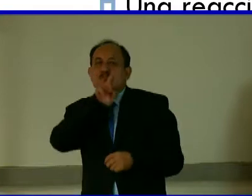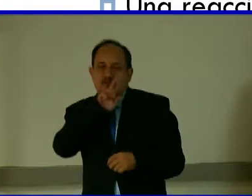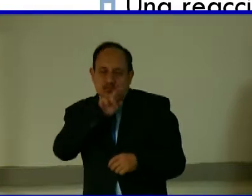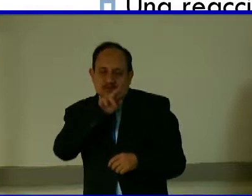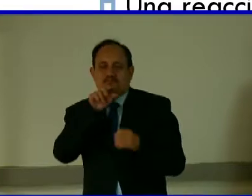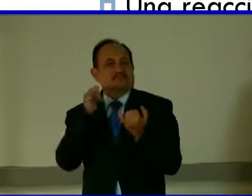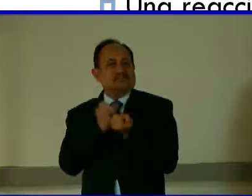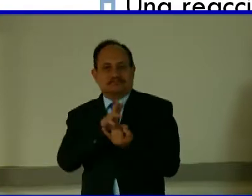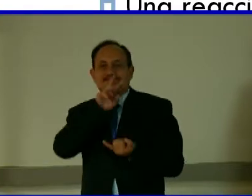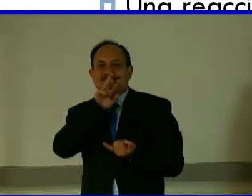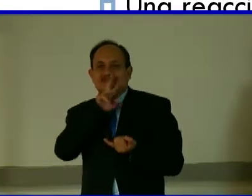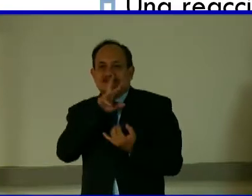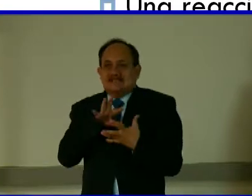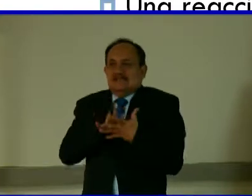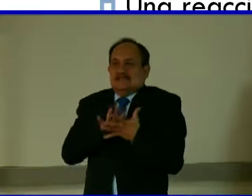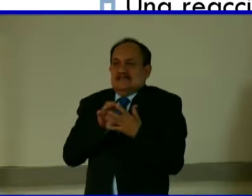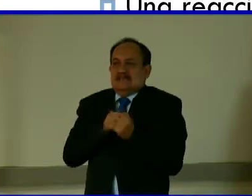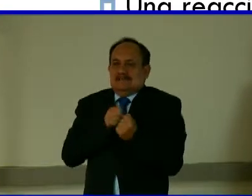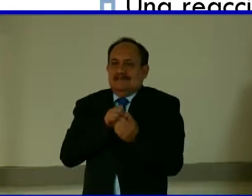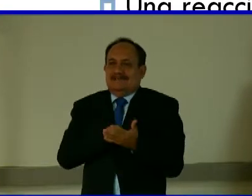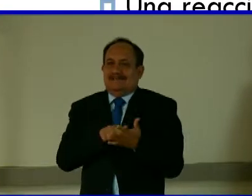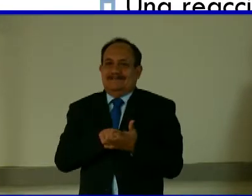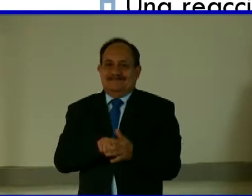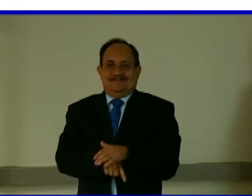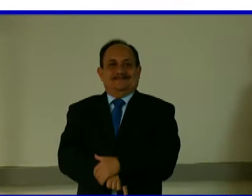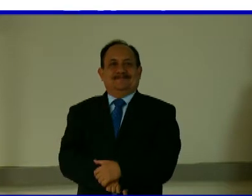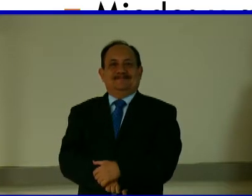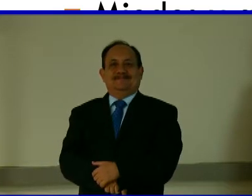preocupación, la aprensión.